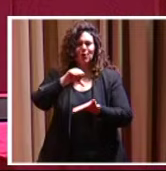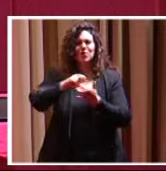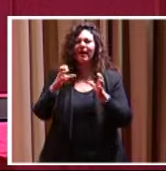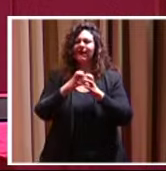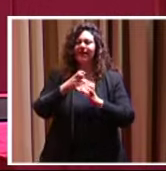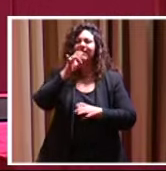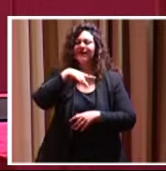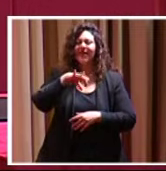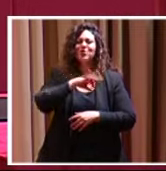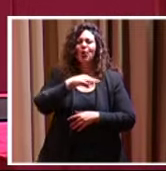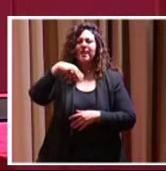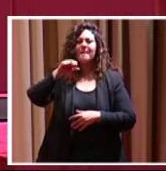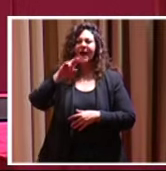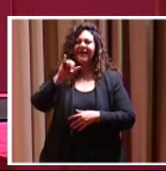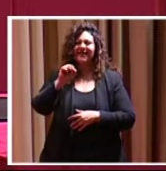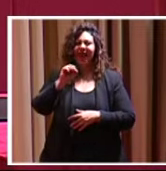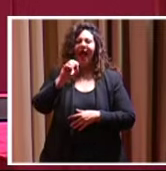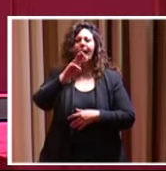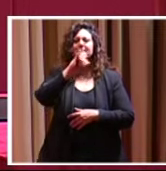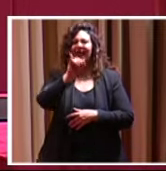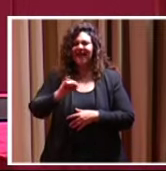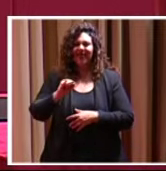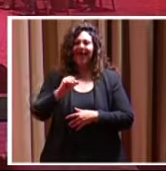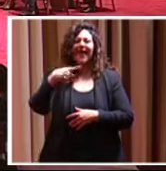a doña María Pérez García.